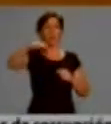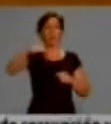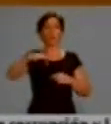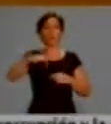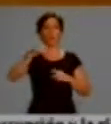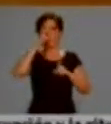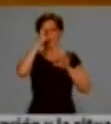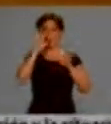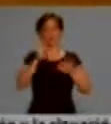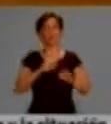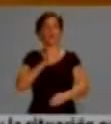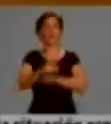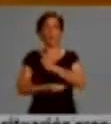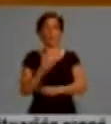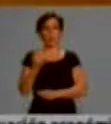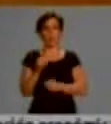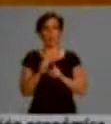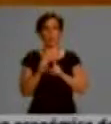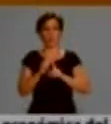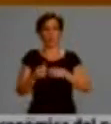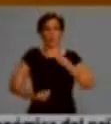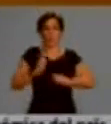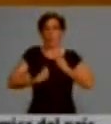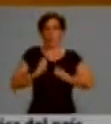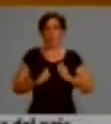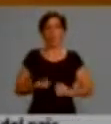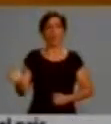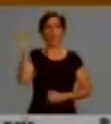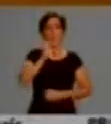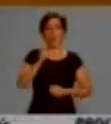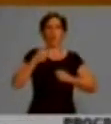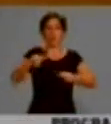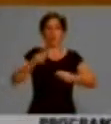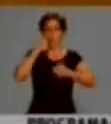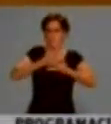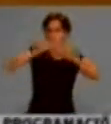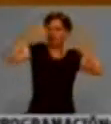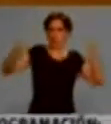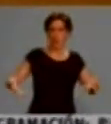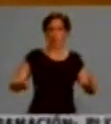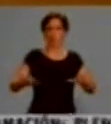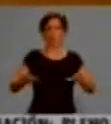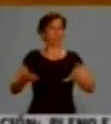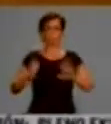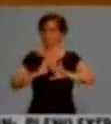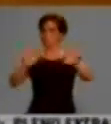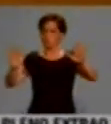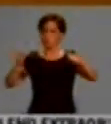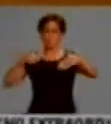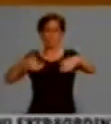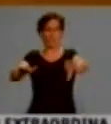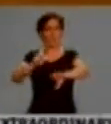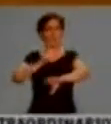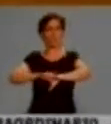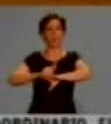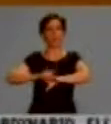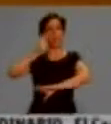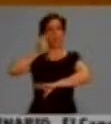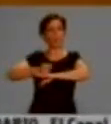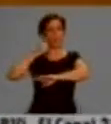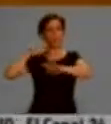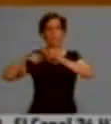hacer no es agitarse ni amplificarla, sino dar tiempo a que el juez resuelva lo que